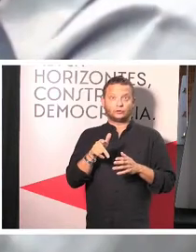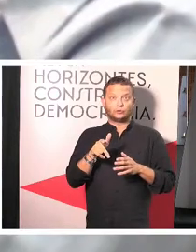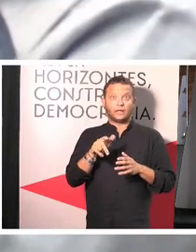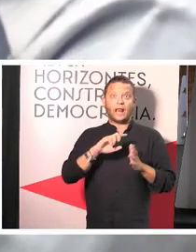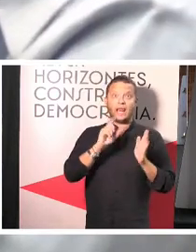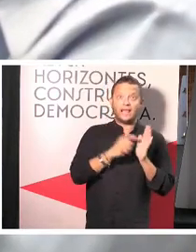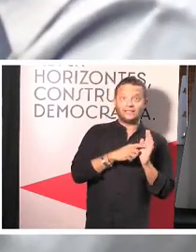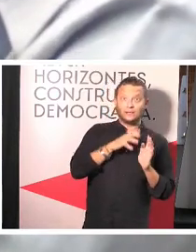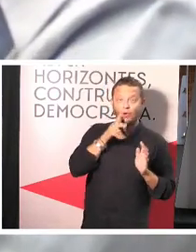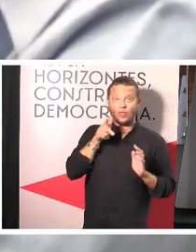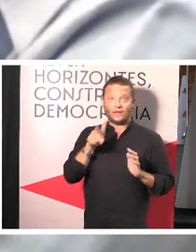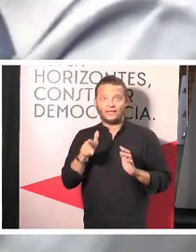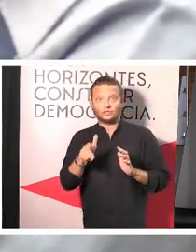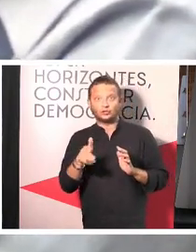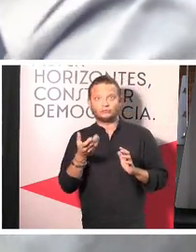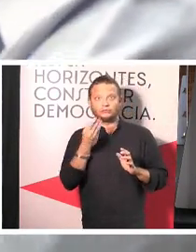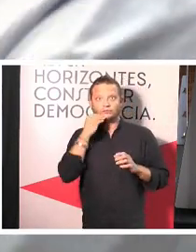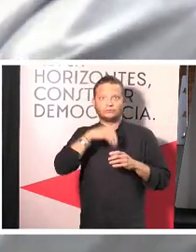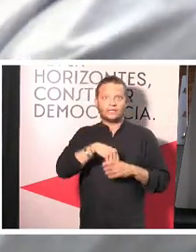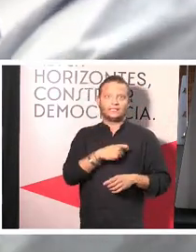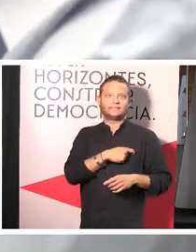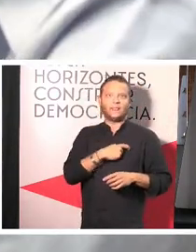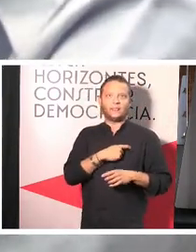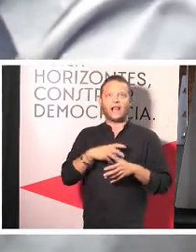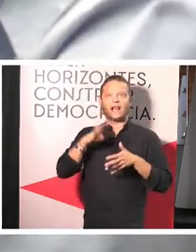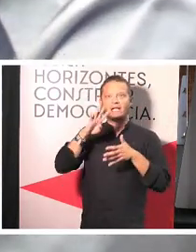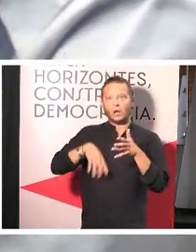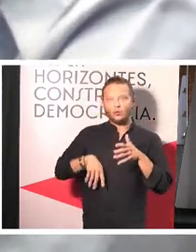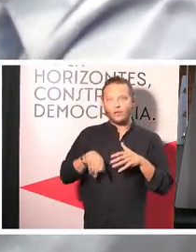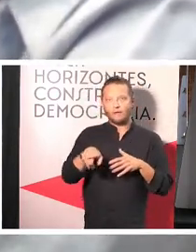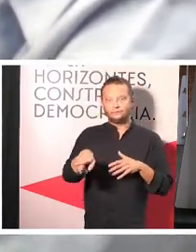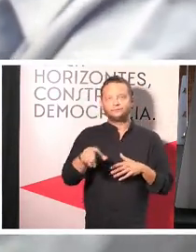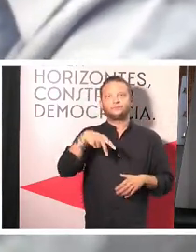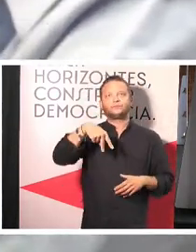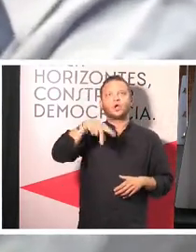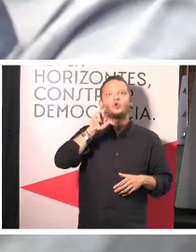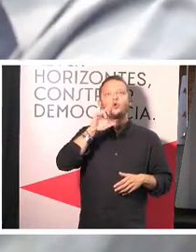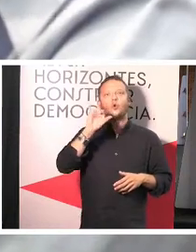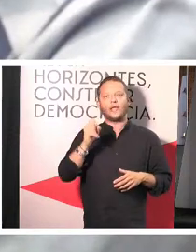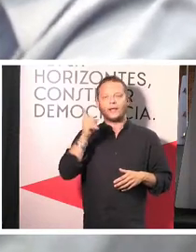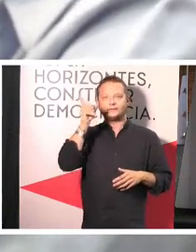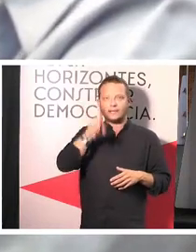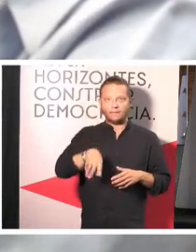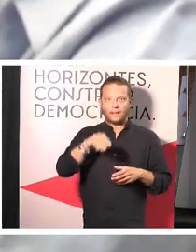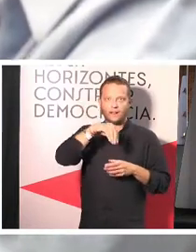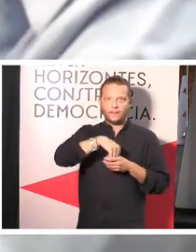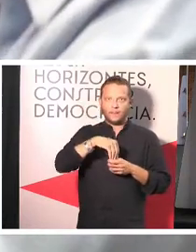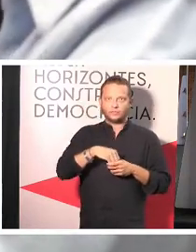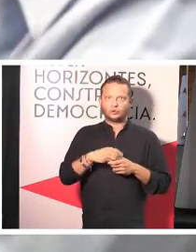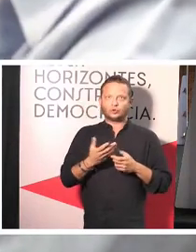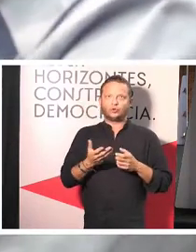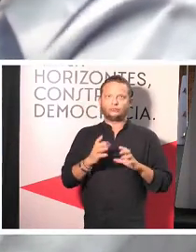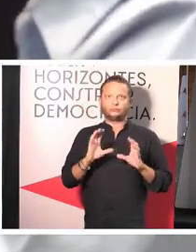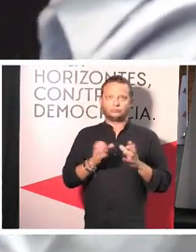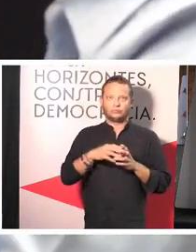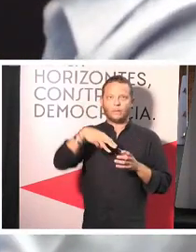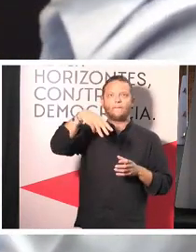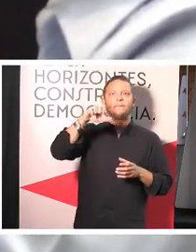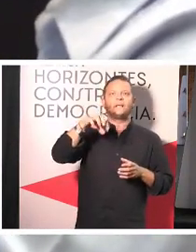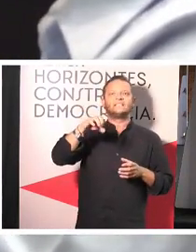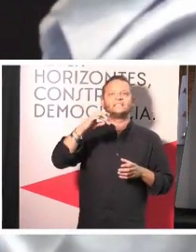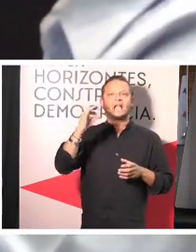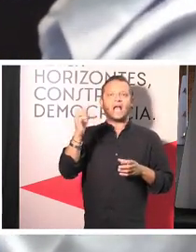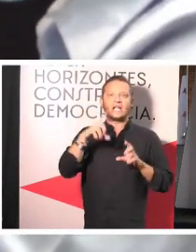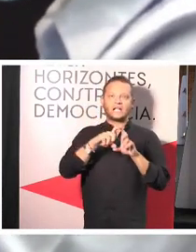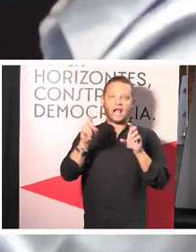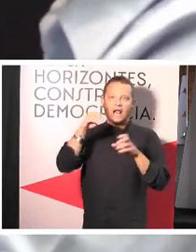Riders por Derechos, que está integrada en la Intersindical Alternativa de Cataluña. Nuria también es parte de la cooperativa de reparto Mensaca, lleva